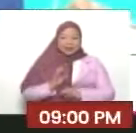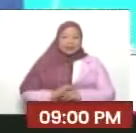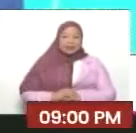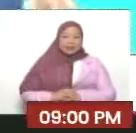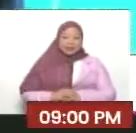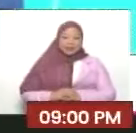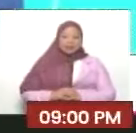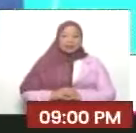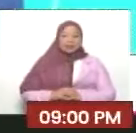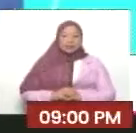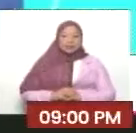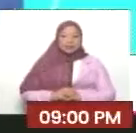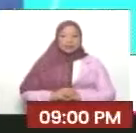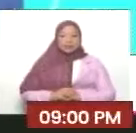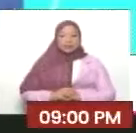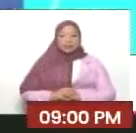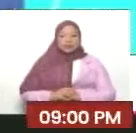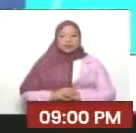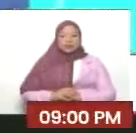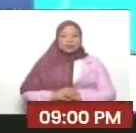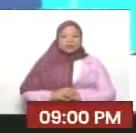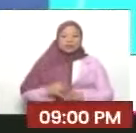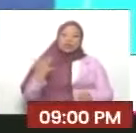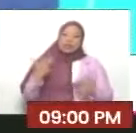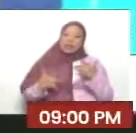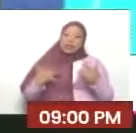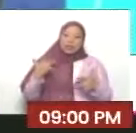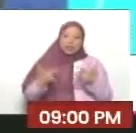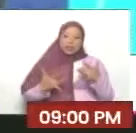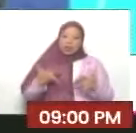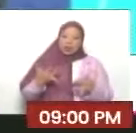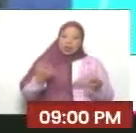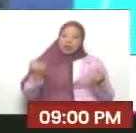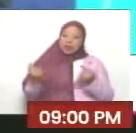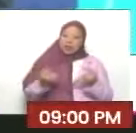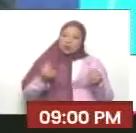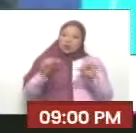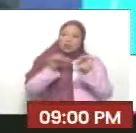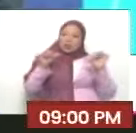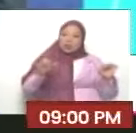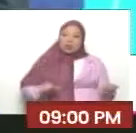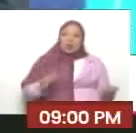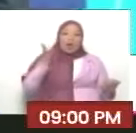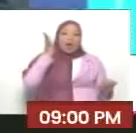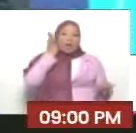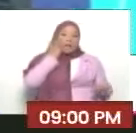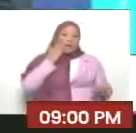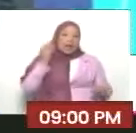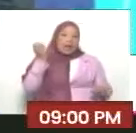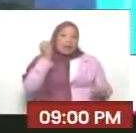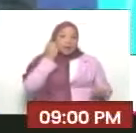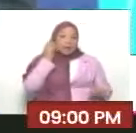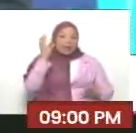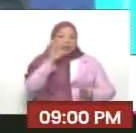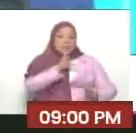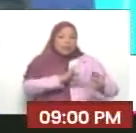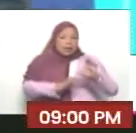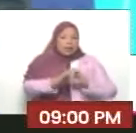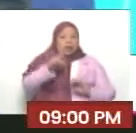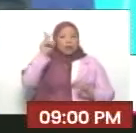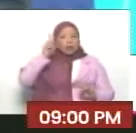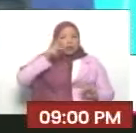Fíjense ustedes una cosa, ¿no? Toda la actividad económica, tenemos también a la madrina del Estado Miranda, científica,